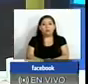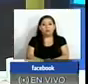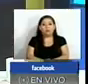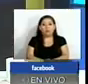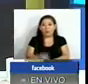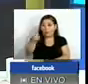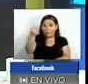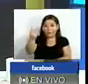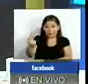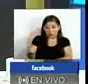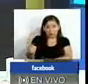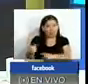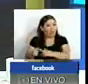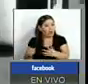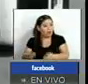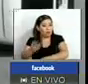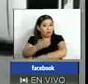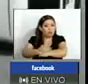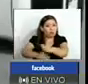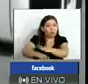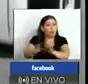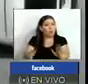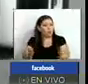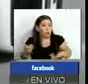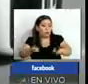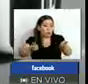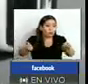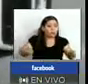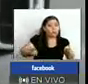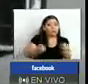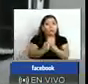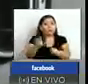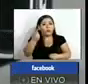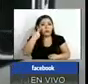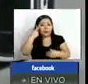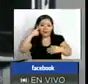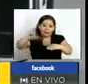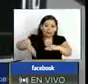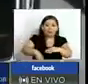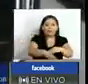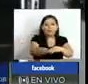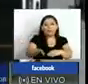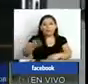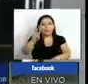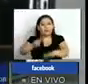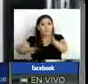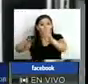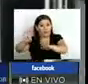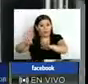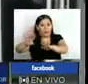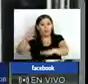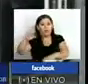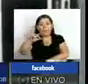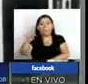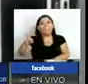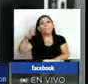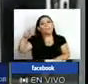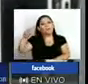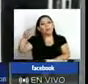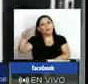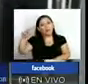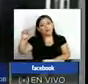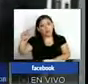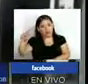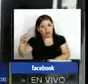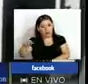Y una persona resultó lesionada en un accidente de tránsito que ocurrió en la intersección de la 29 calle Poniente y 17 avenida